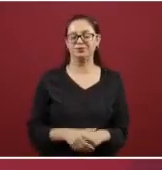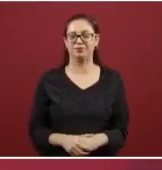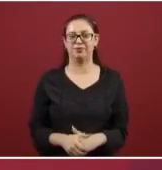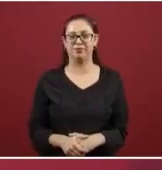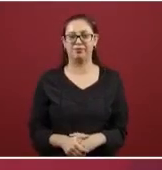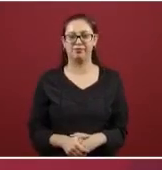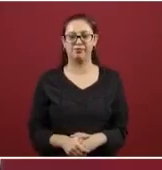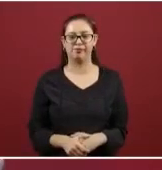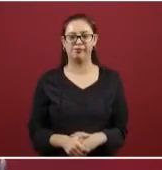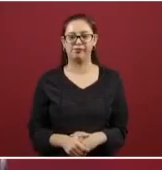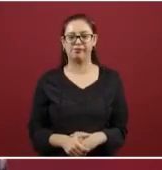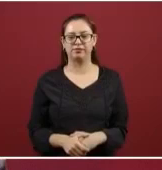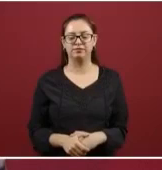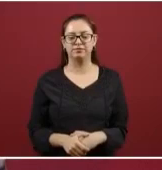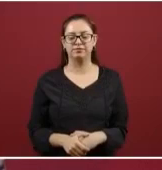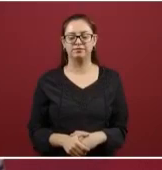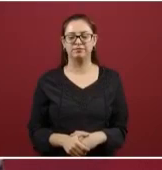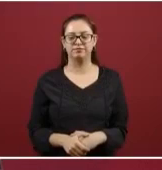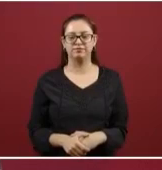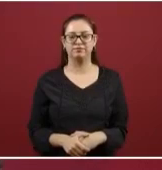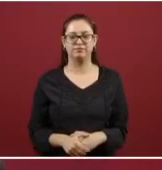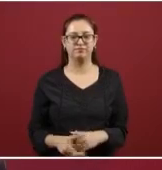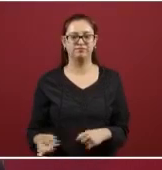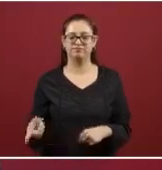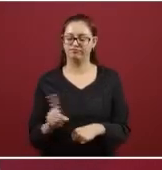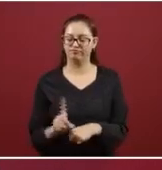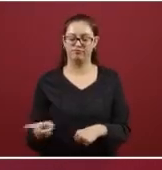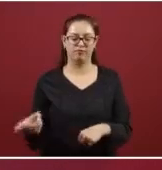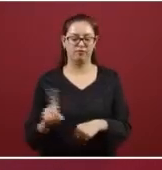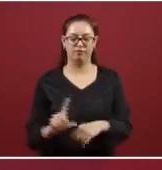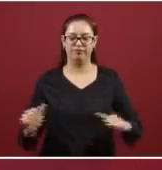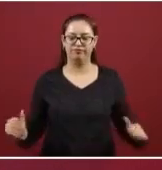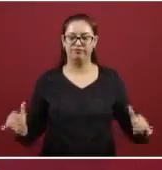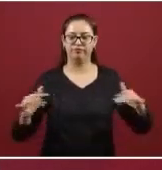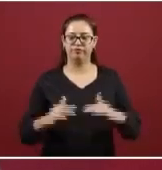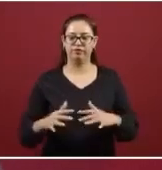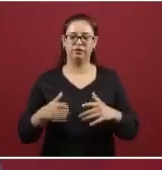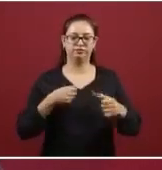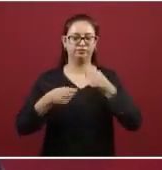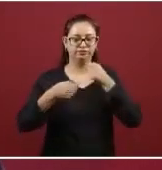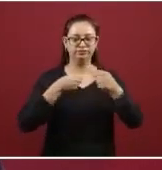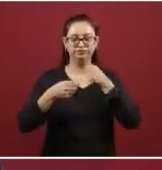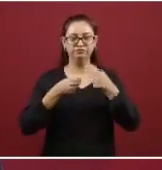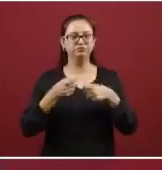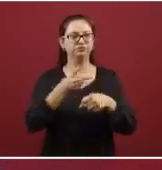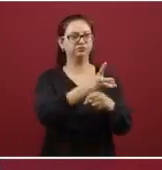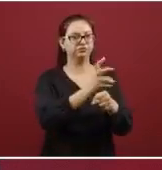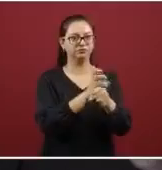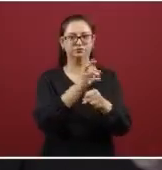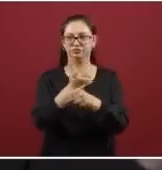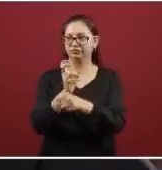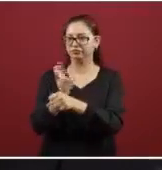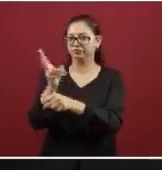Se llevan a cabo estos encuentros con los periodistas. Les invitamos para que puedan